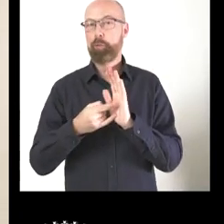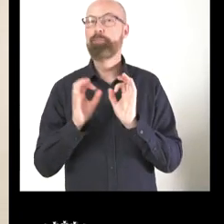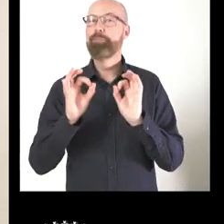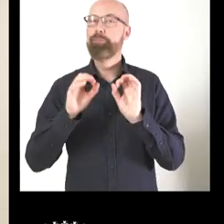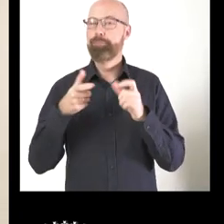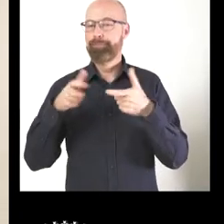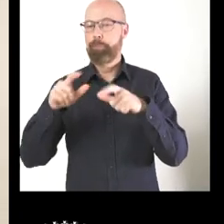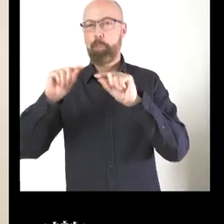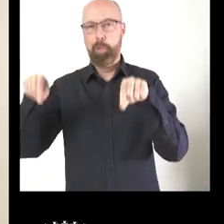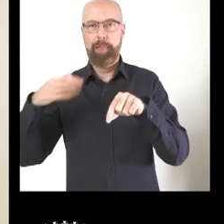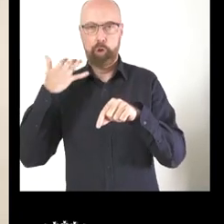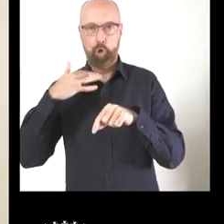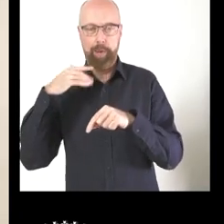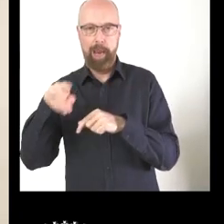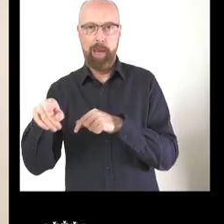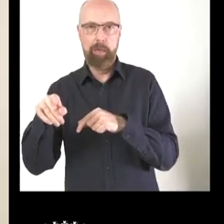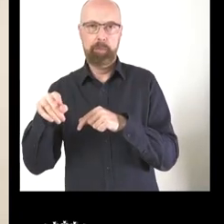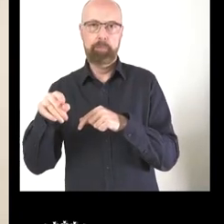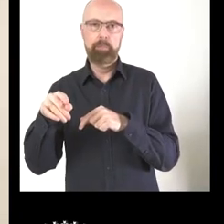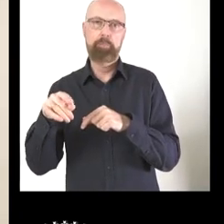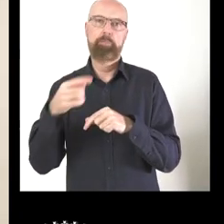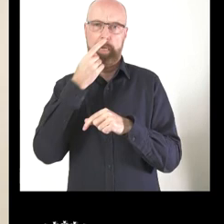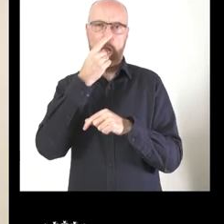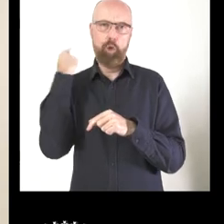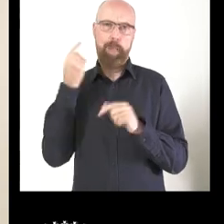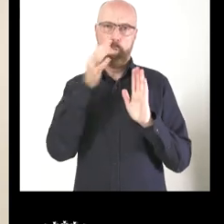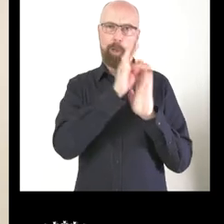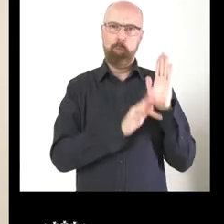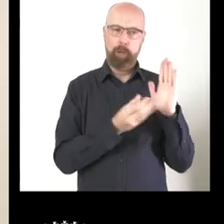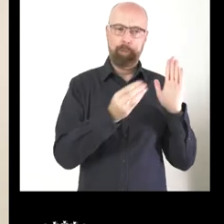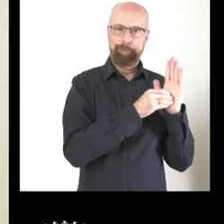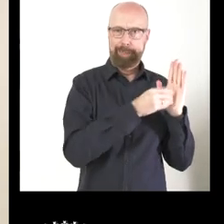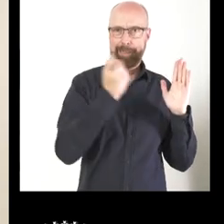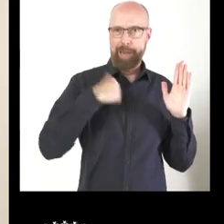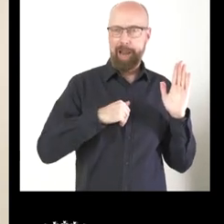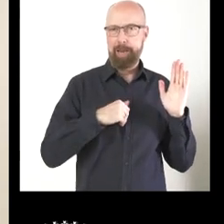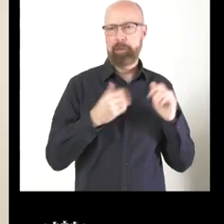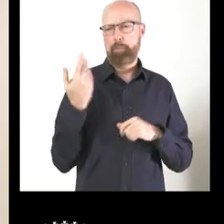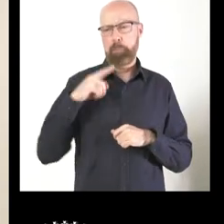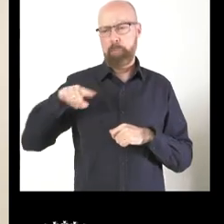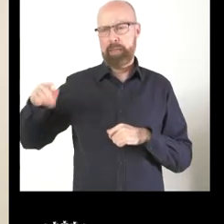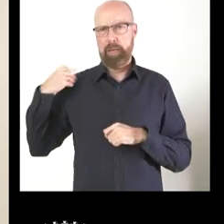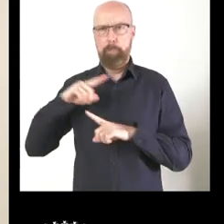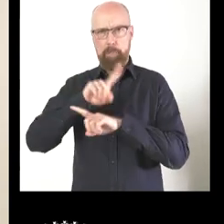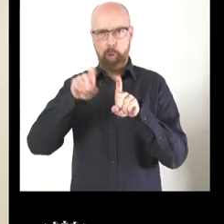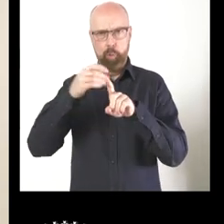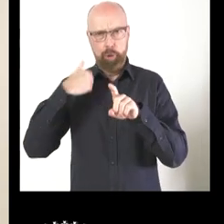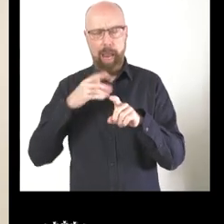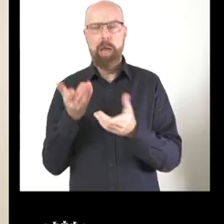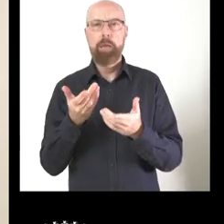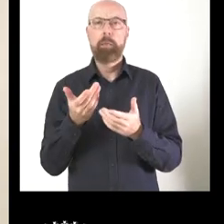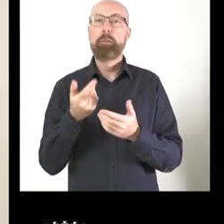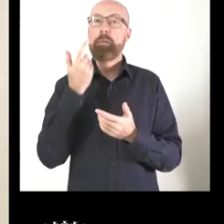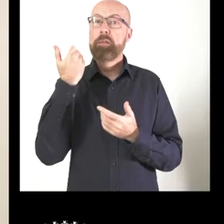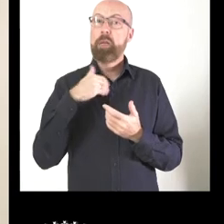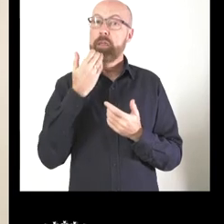de Soria que aparecían en el presupuesto del año pasado y tal y como pregunté ya hace algunos meses mi pregunta era si ya se había